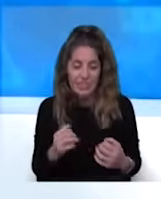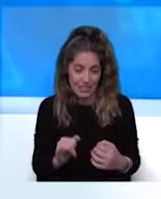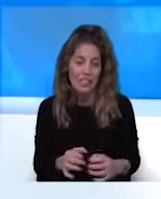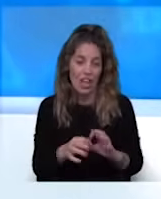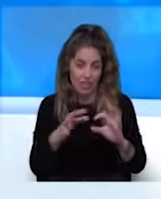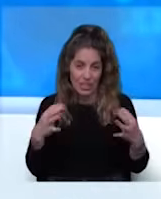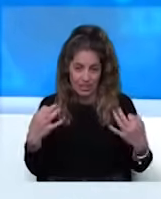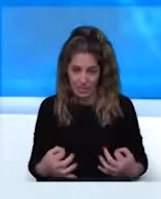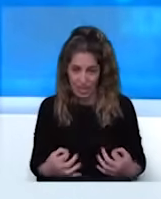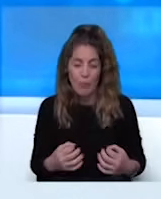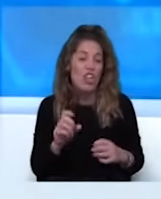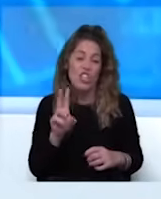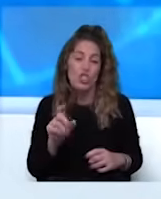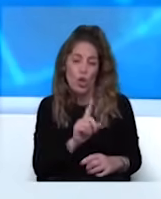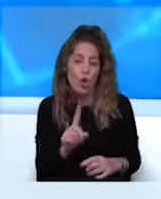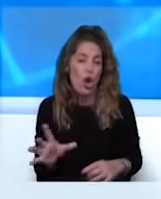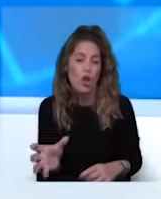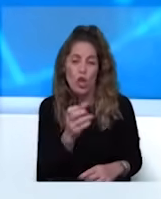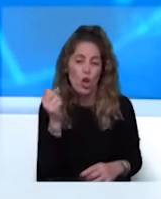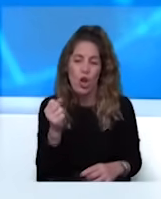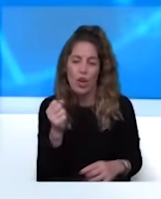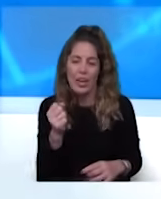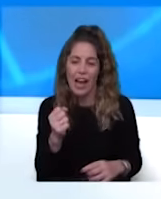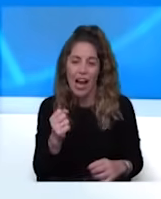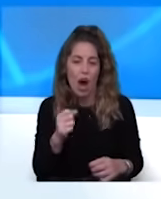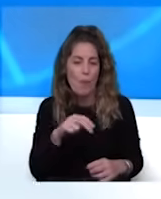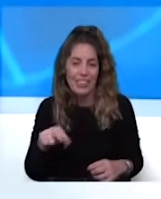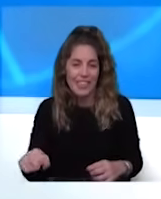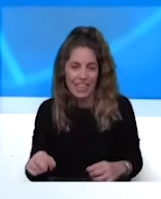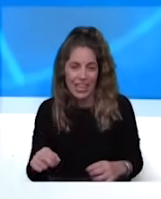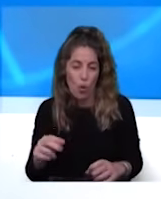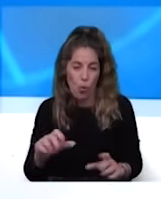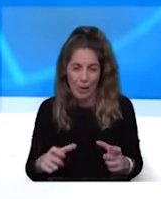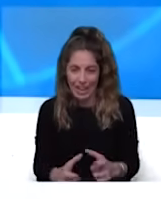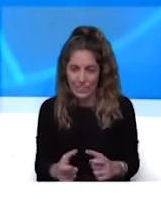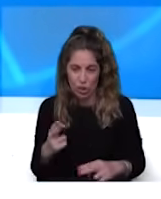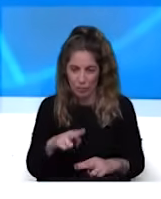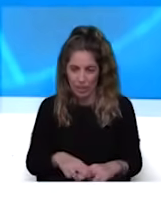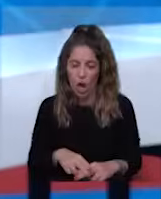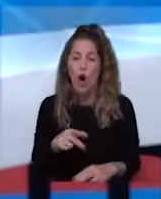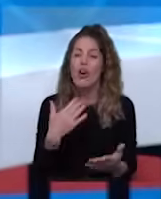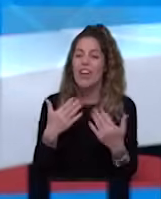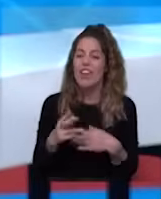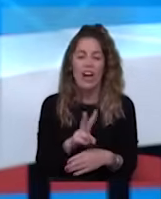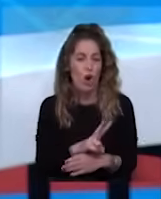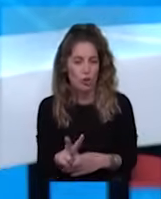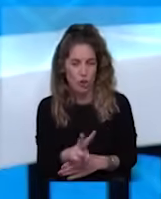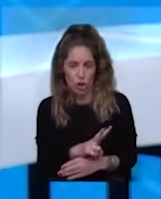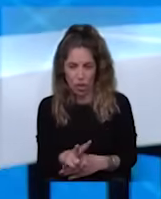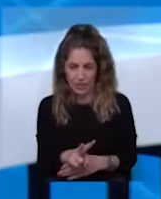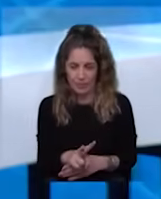bien pero si es solo no logra digamos mantener un descenso de la mortalidad hoy hablabas de los controles no